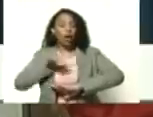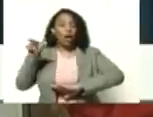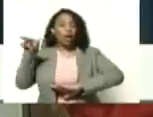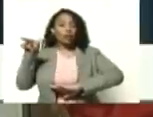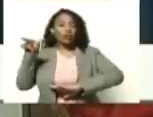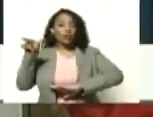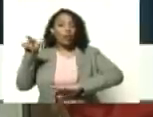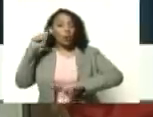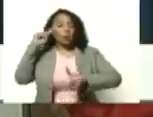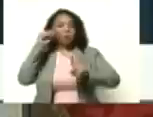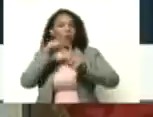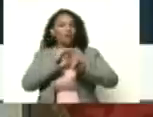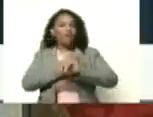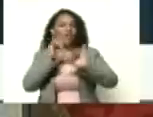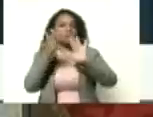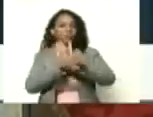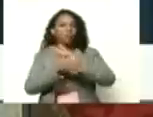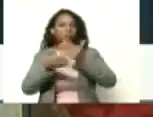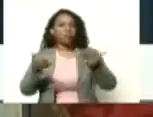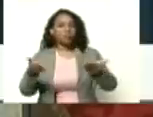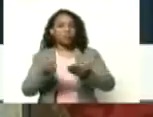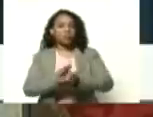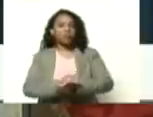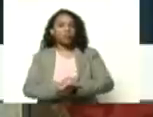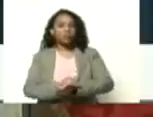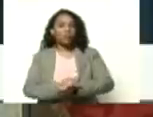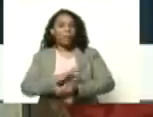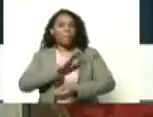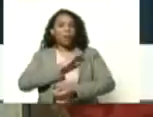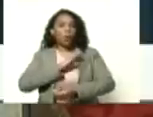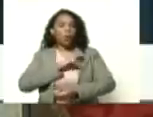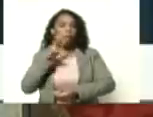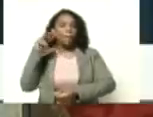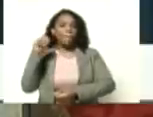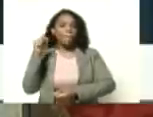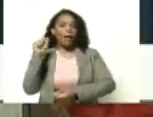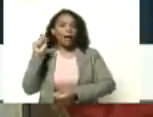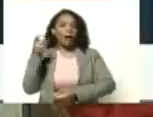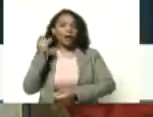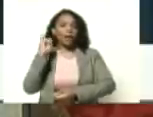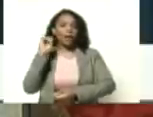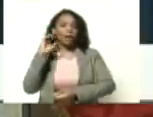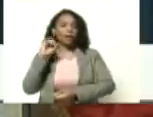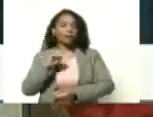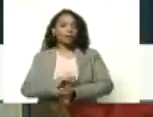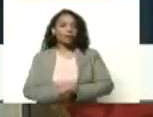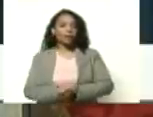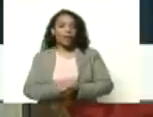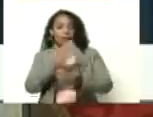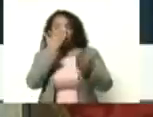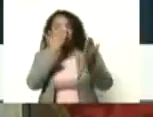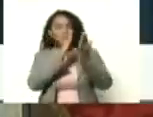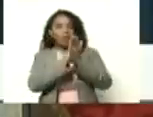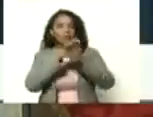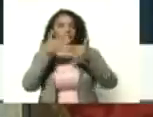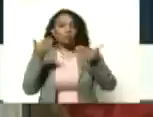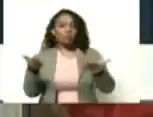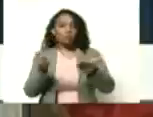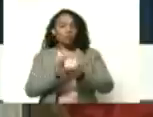objetivo y finalmente de malleco mare y la fachada era